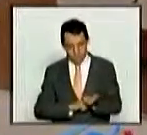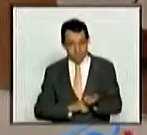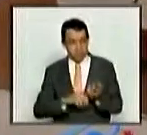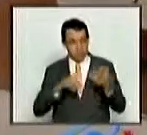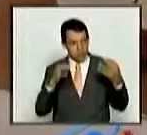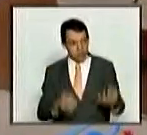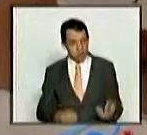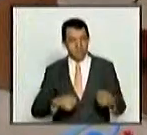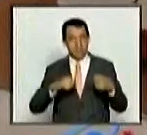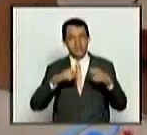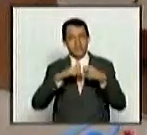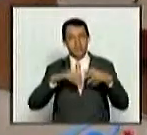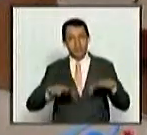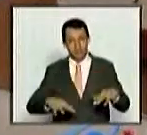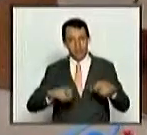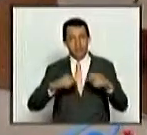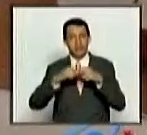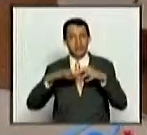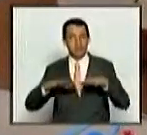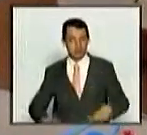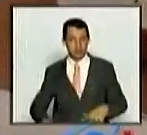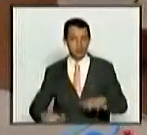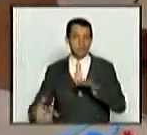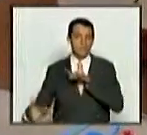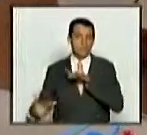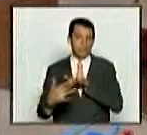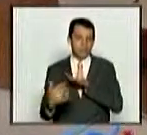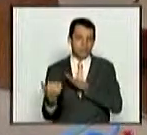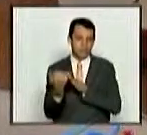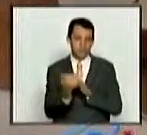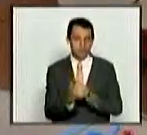de corriente para poder ayudarle en el proceso de alivio del dolor.